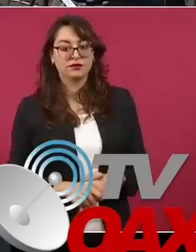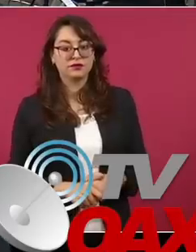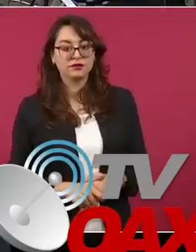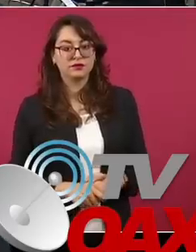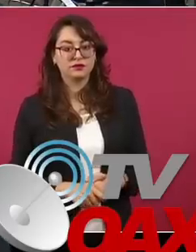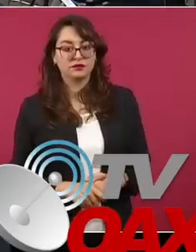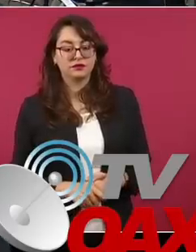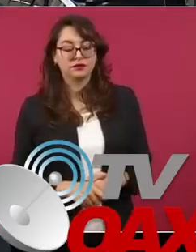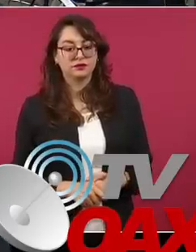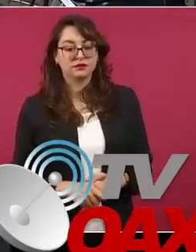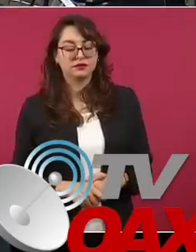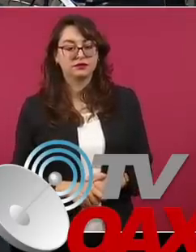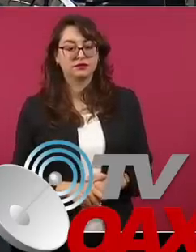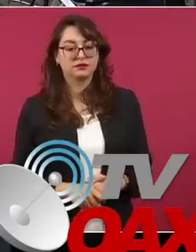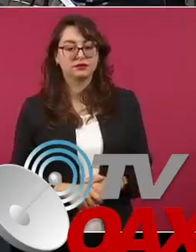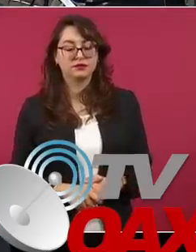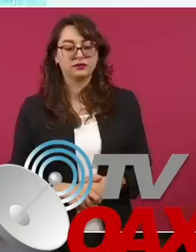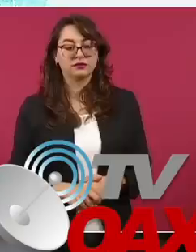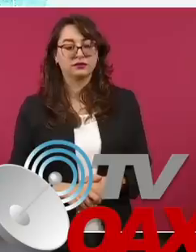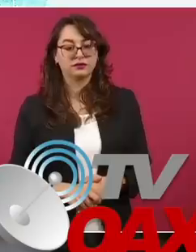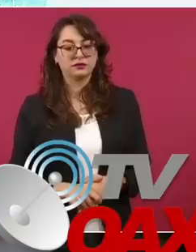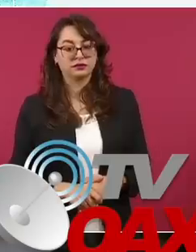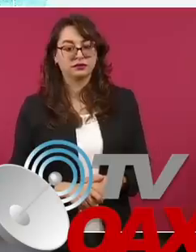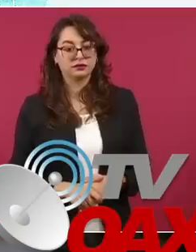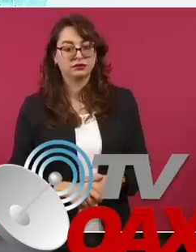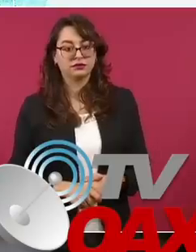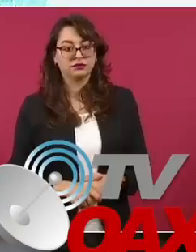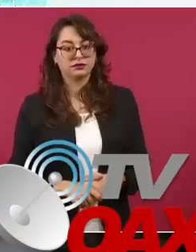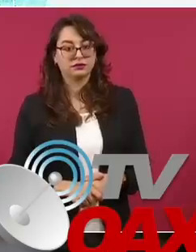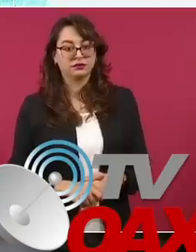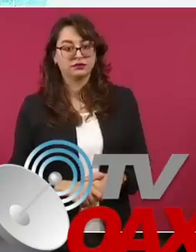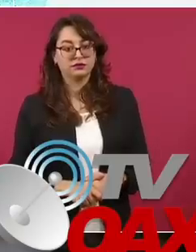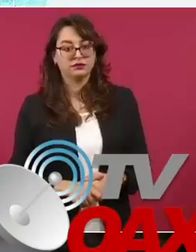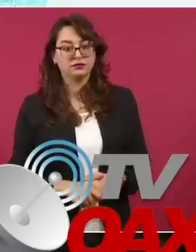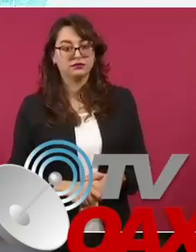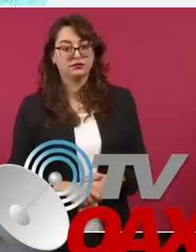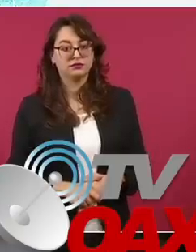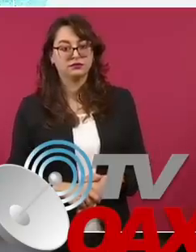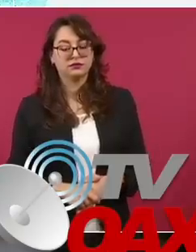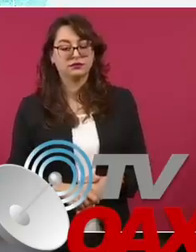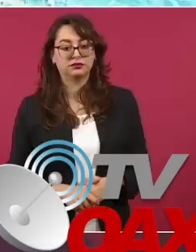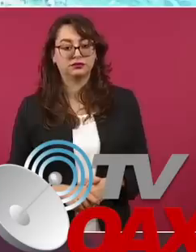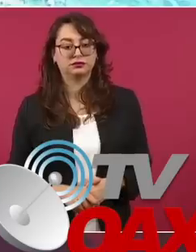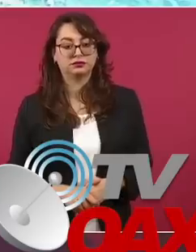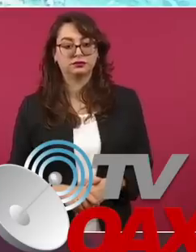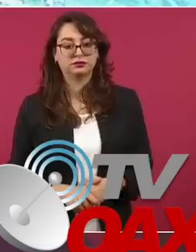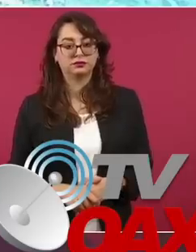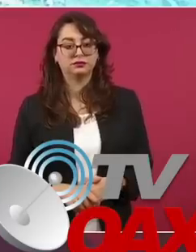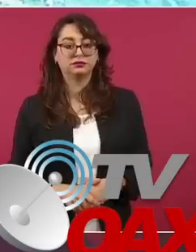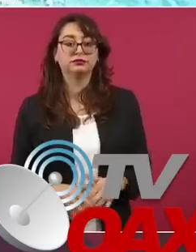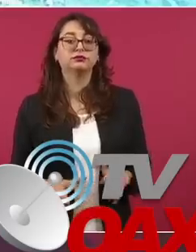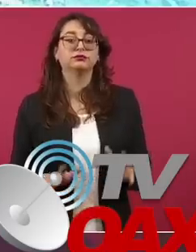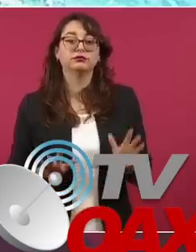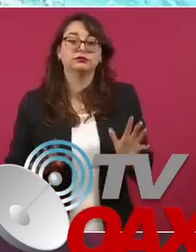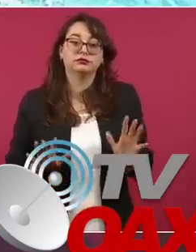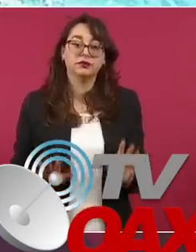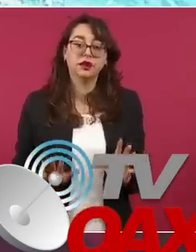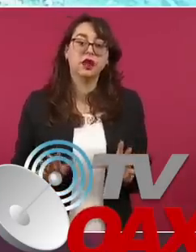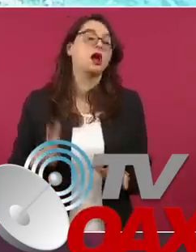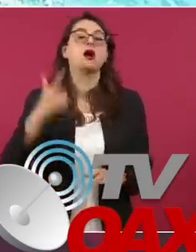Que se haga después del procedimiento legal, la autoridad competente mande